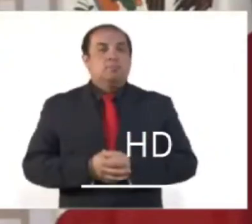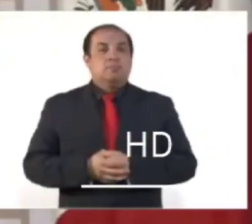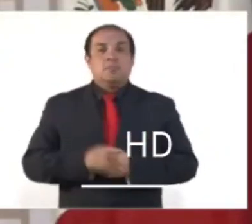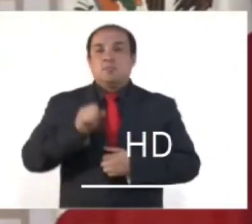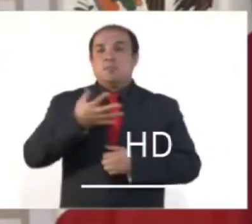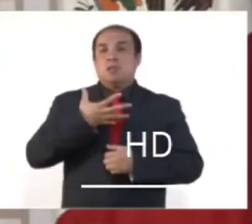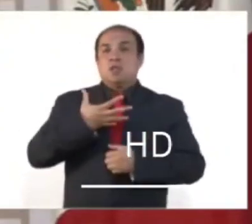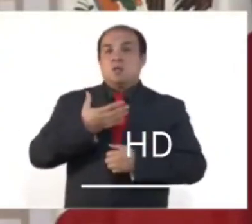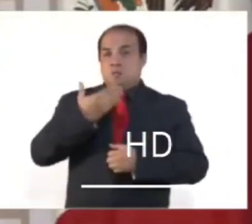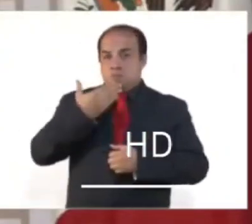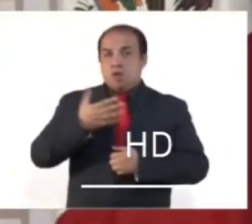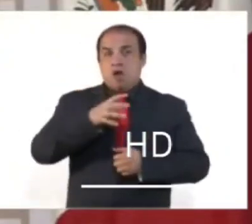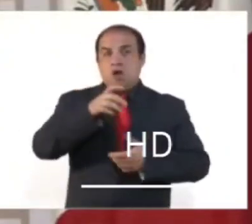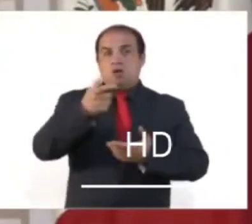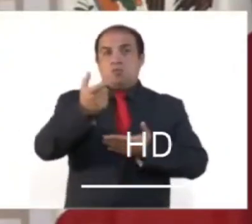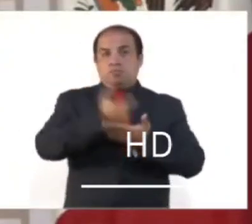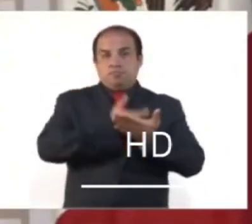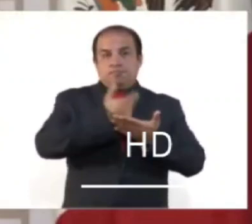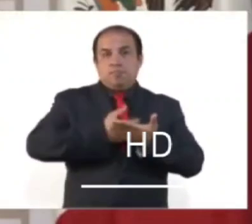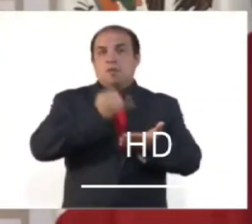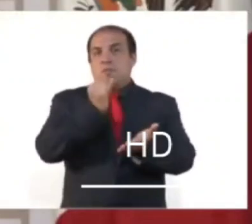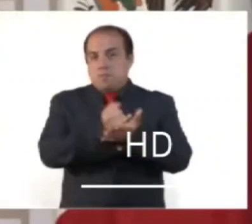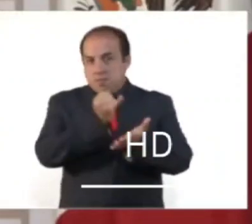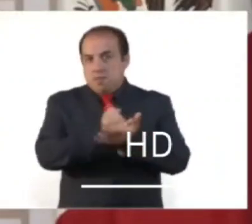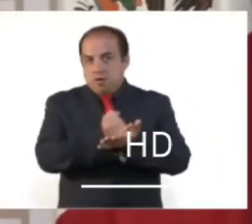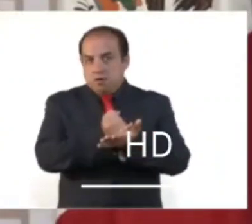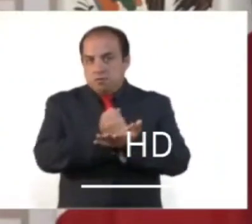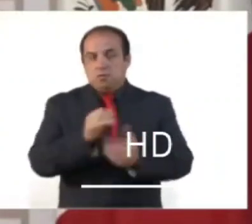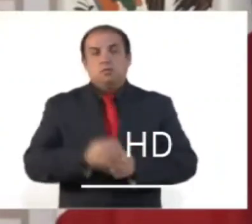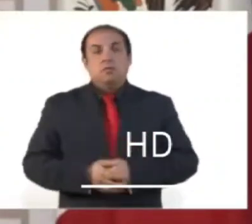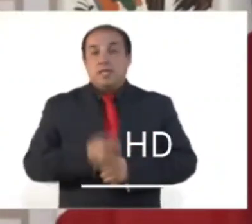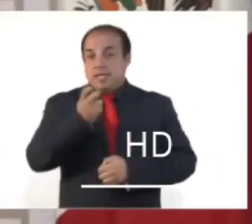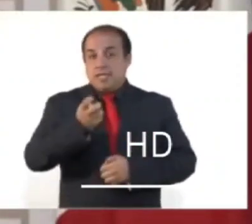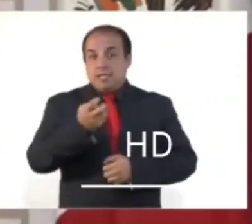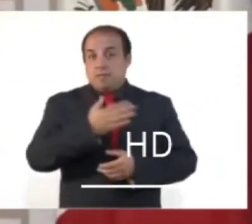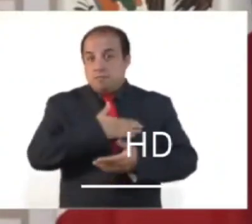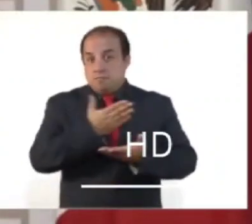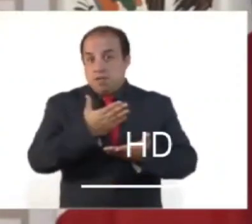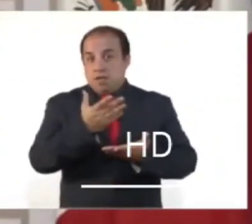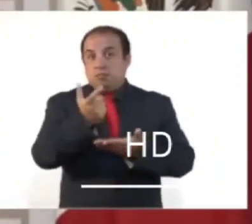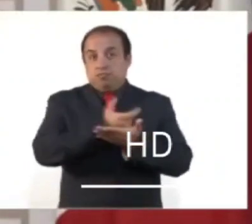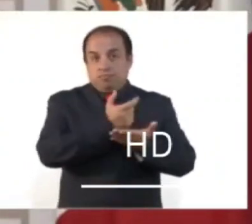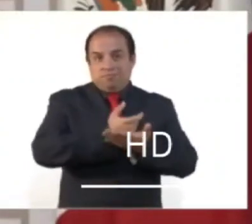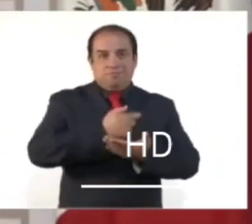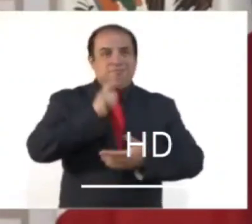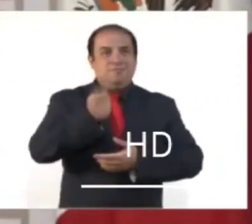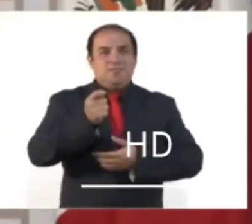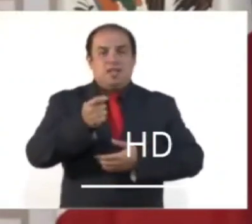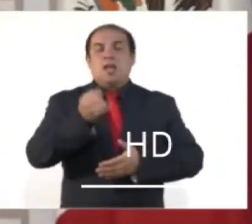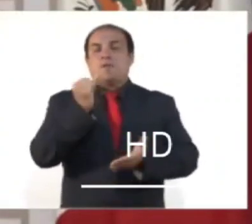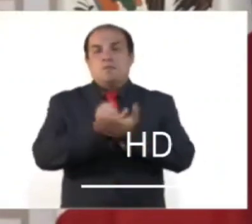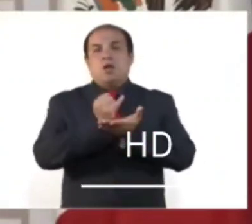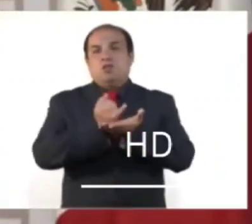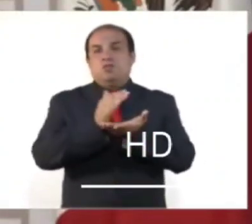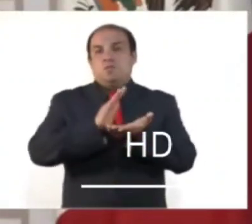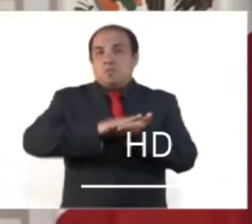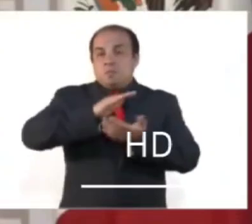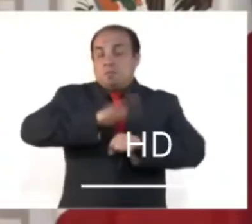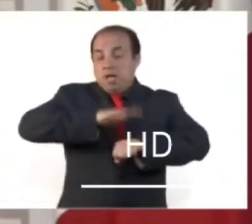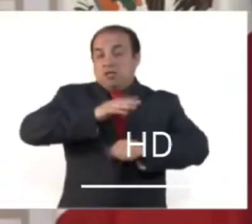recaudación y esa buena recaudación, sin embargo, no ha sido a costa de aumentar